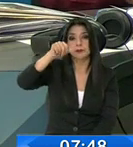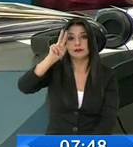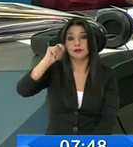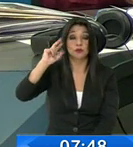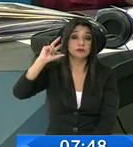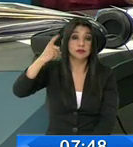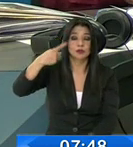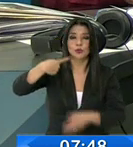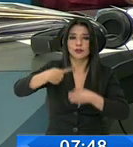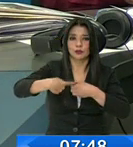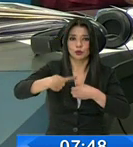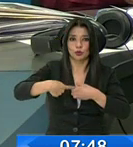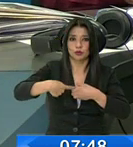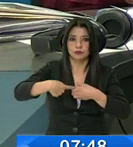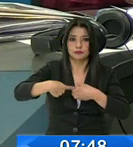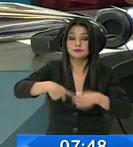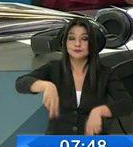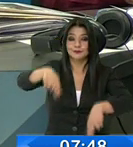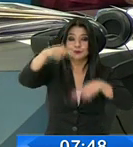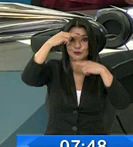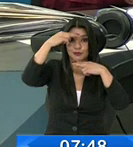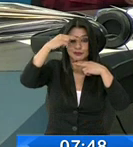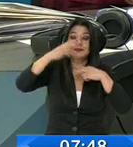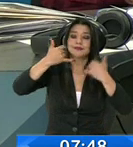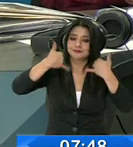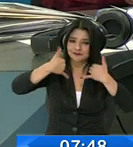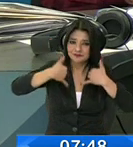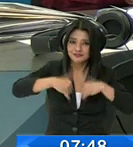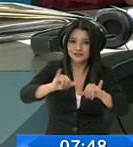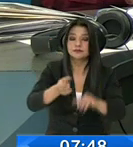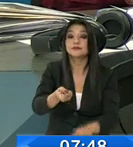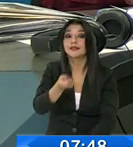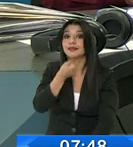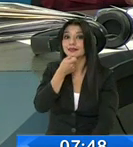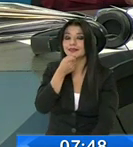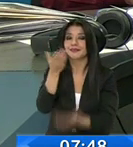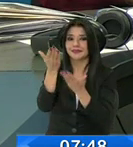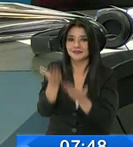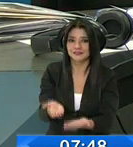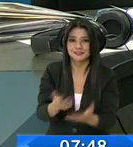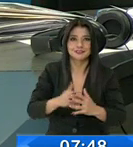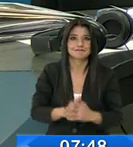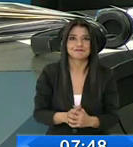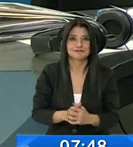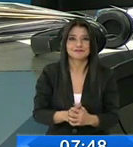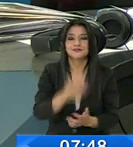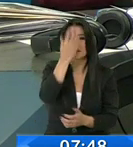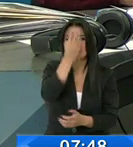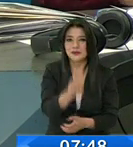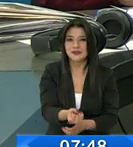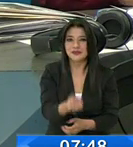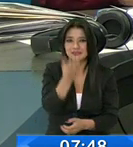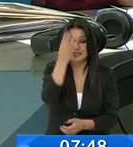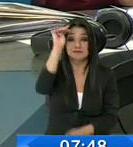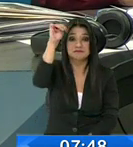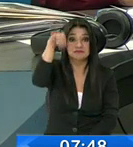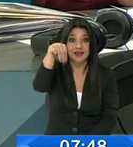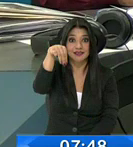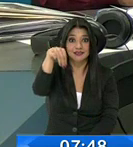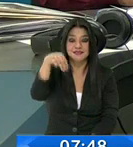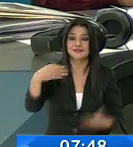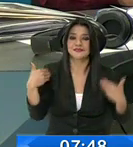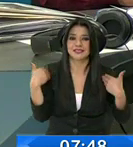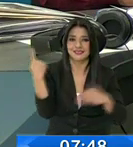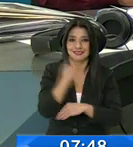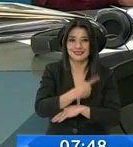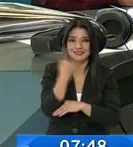y radio quito logos de la capital noticiero líder en la radio continuamos este diálogo muy buen martes feliz